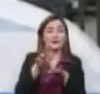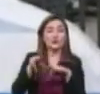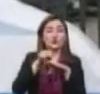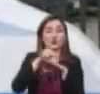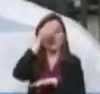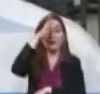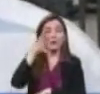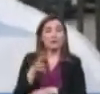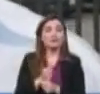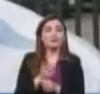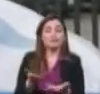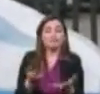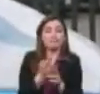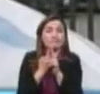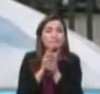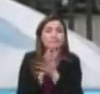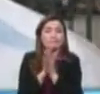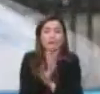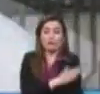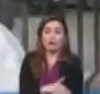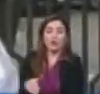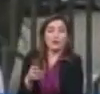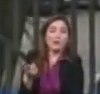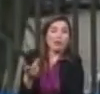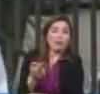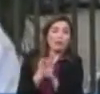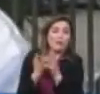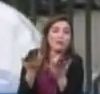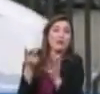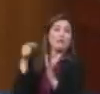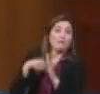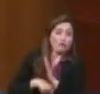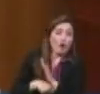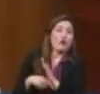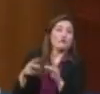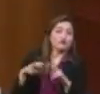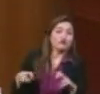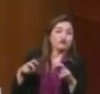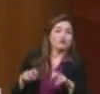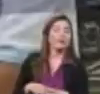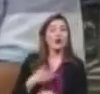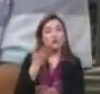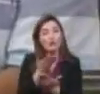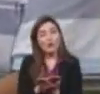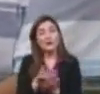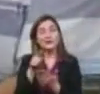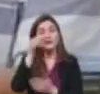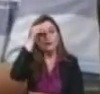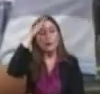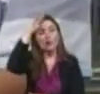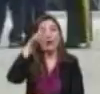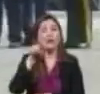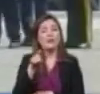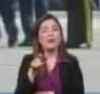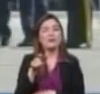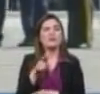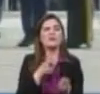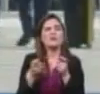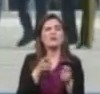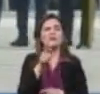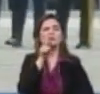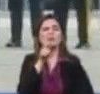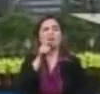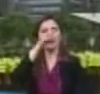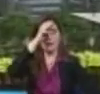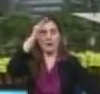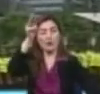ve, aquí tenemos los resultados de la frontera, se debe investigar a fondo. Ambos proponen que las acciones de inteligencia sean nuevamente potestad